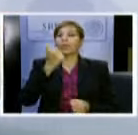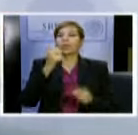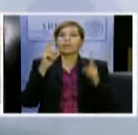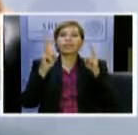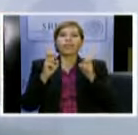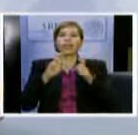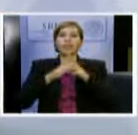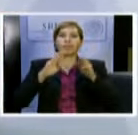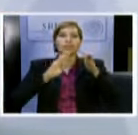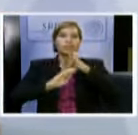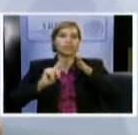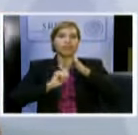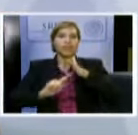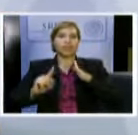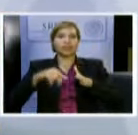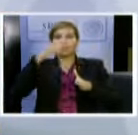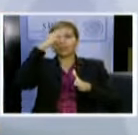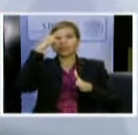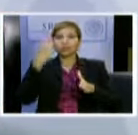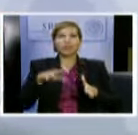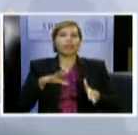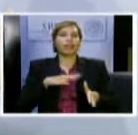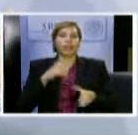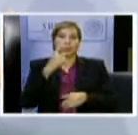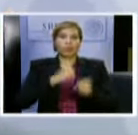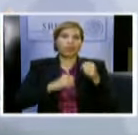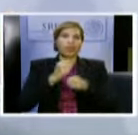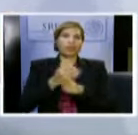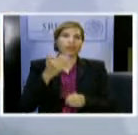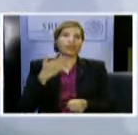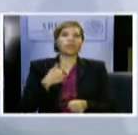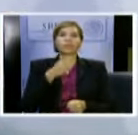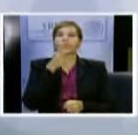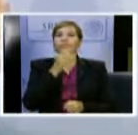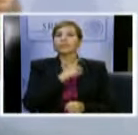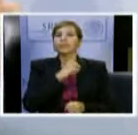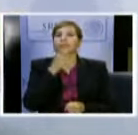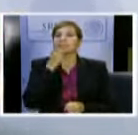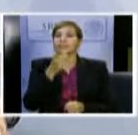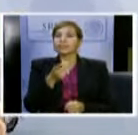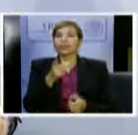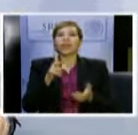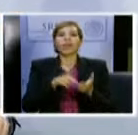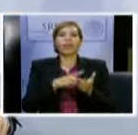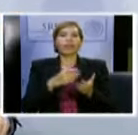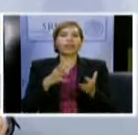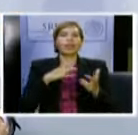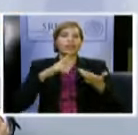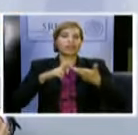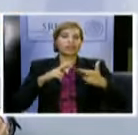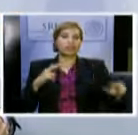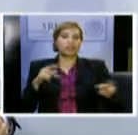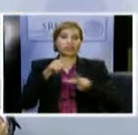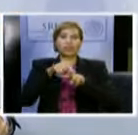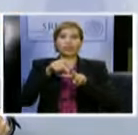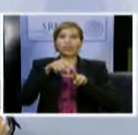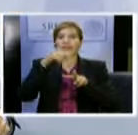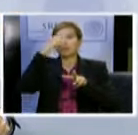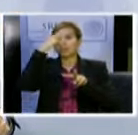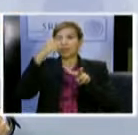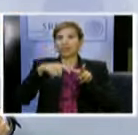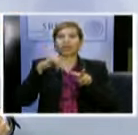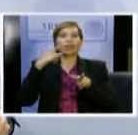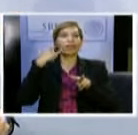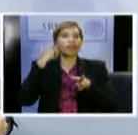de la migración y la presencia de México, el año pasado podría yo decir que se relanzó la relación entre México y